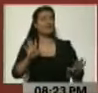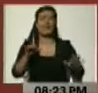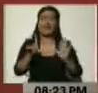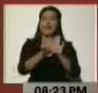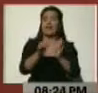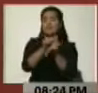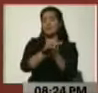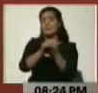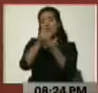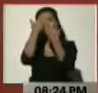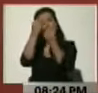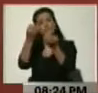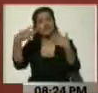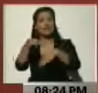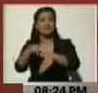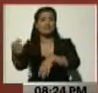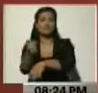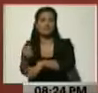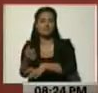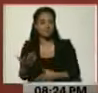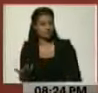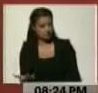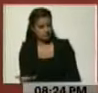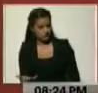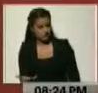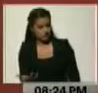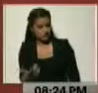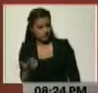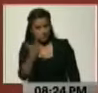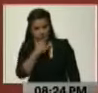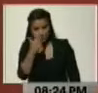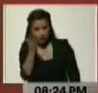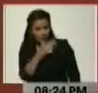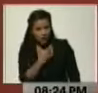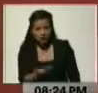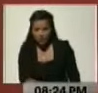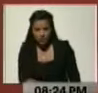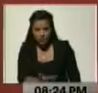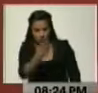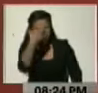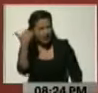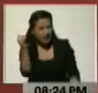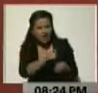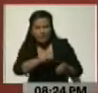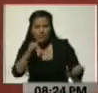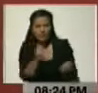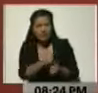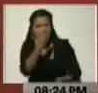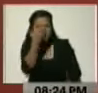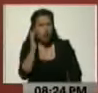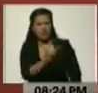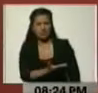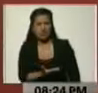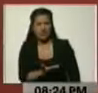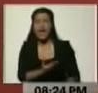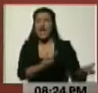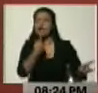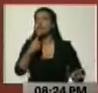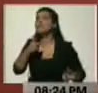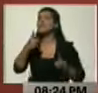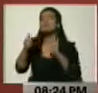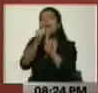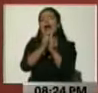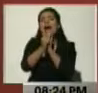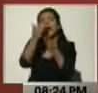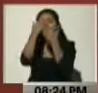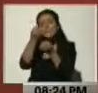hipócritas. ¿Cuántos muertos ocasionaron ustedes? Además, perdón, ellos le ponen amnistía y reconciliación